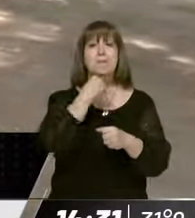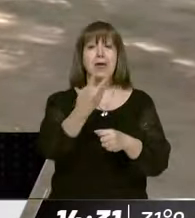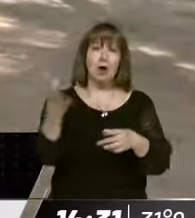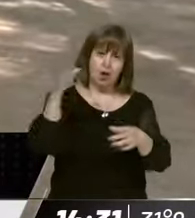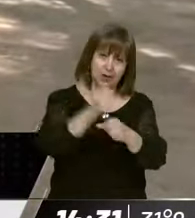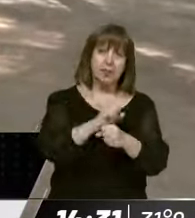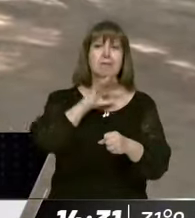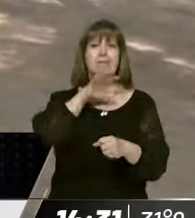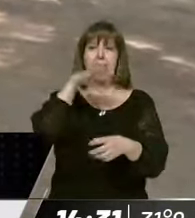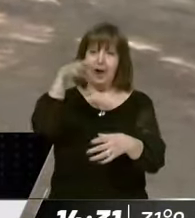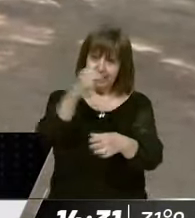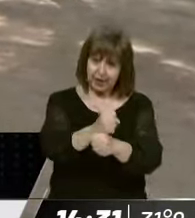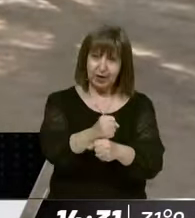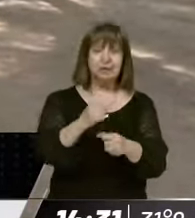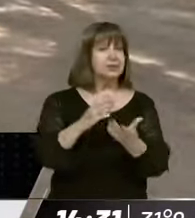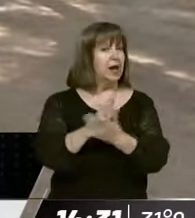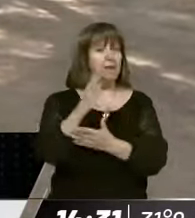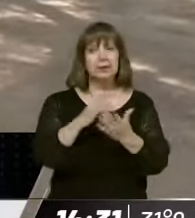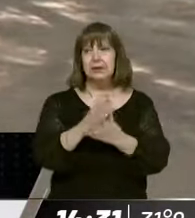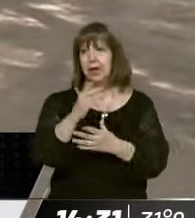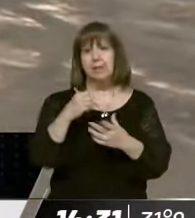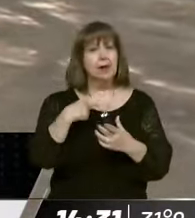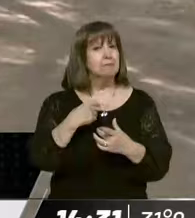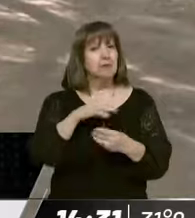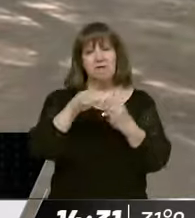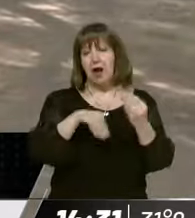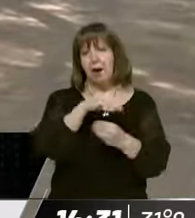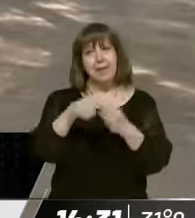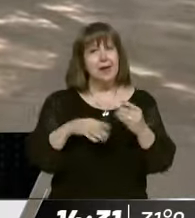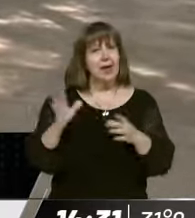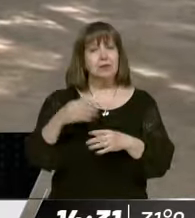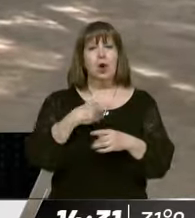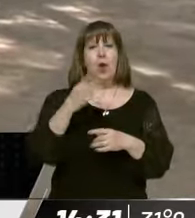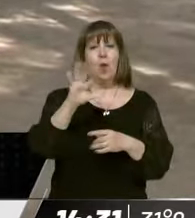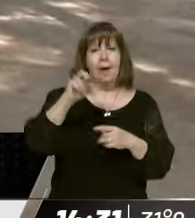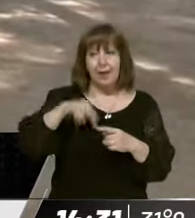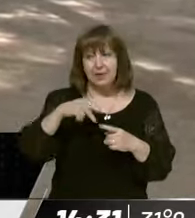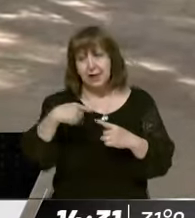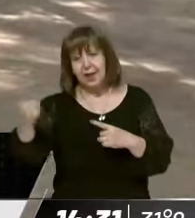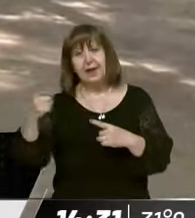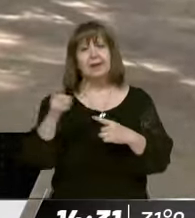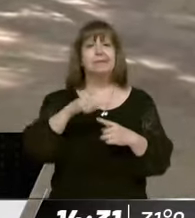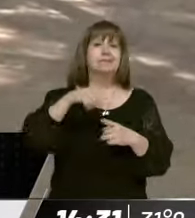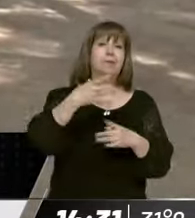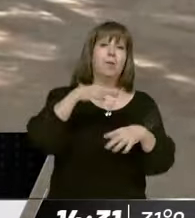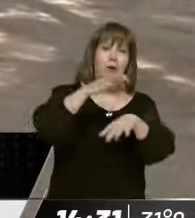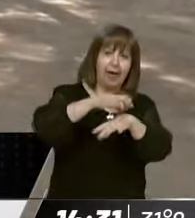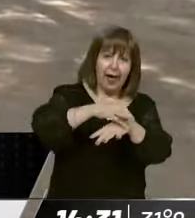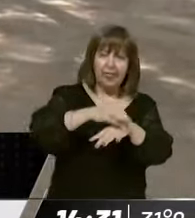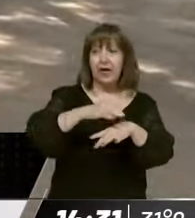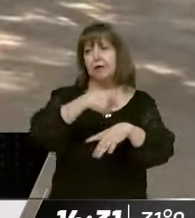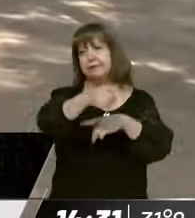micro, usamos las líneas permanentes, vamos hasta Guaymallén, viajamos por los médicos, por